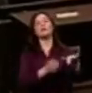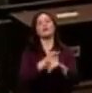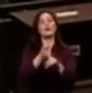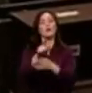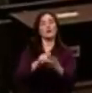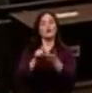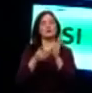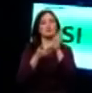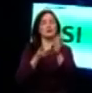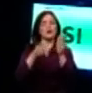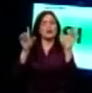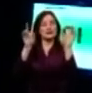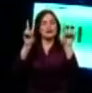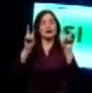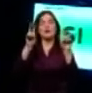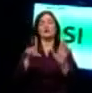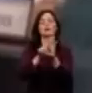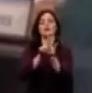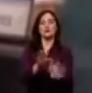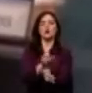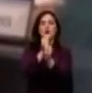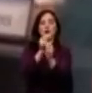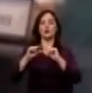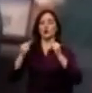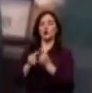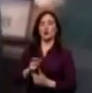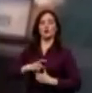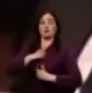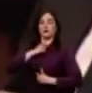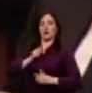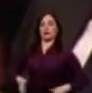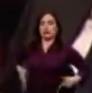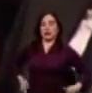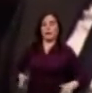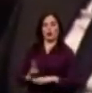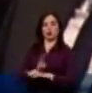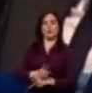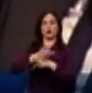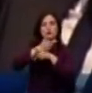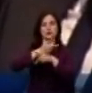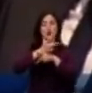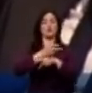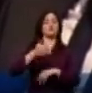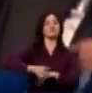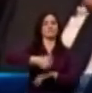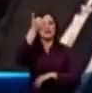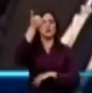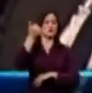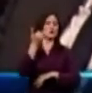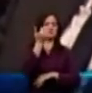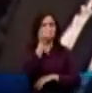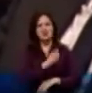aprobación, por ejemplo, del Código de Seguridad, por lo cual pidieron revisar la normativa. Esa fuerza civil armada a la